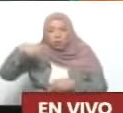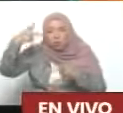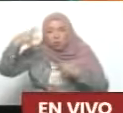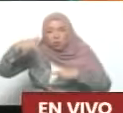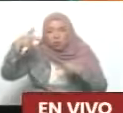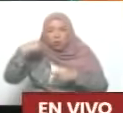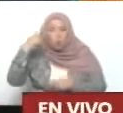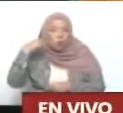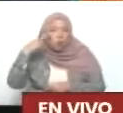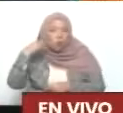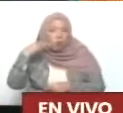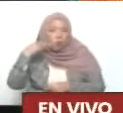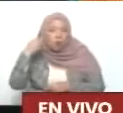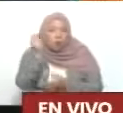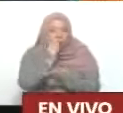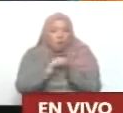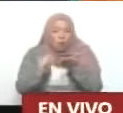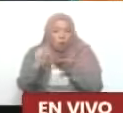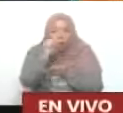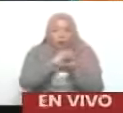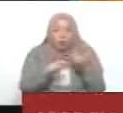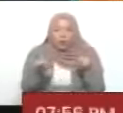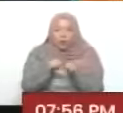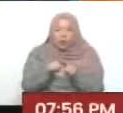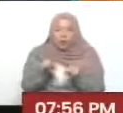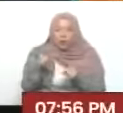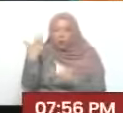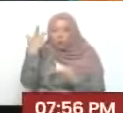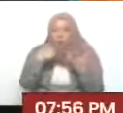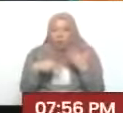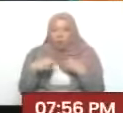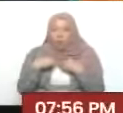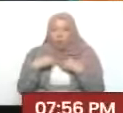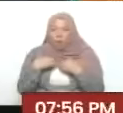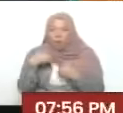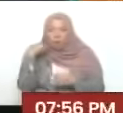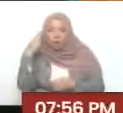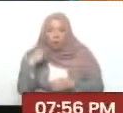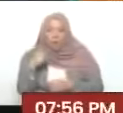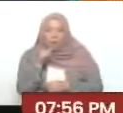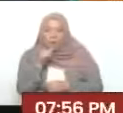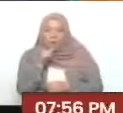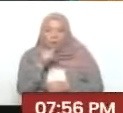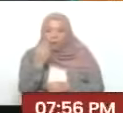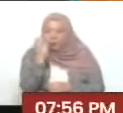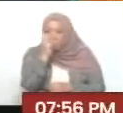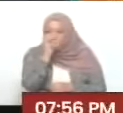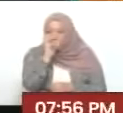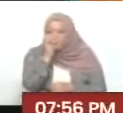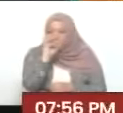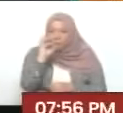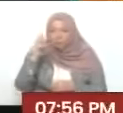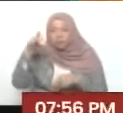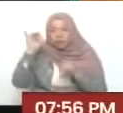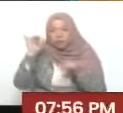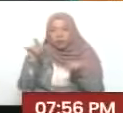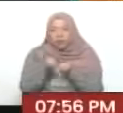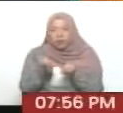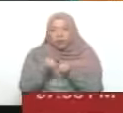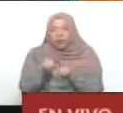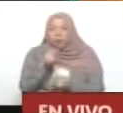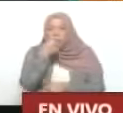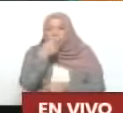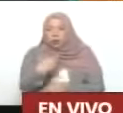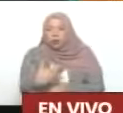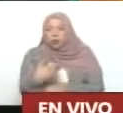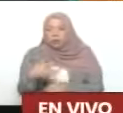Shrek. El tipo ese verde. Bueno, mira, me estoy poniendo verde yo. ¿Ah? Maduro Shrek. Bueno. Salud. Esto te oxigena el cerebro. Qué bueno. Te